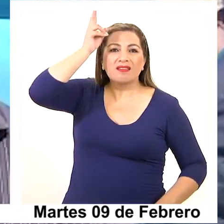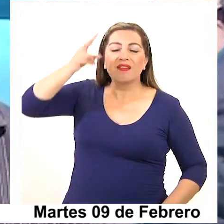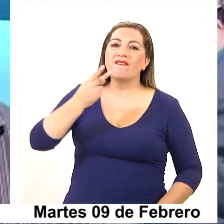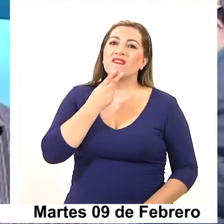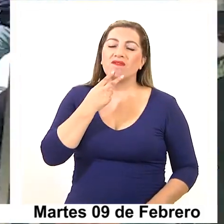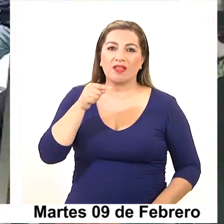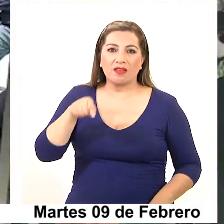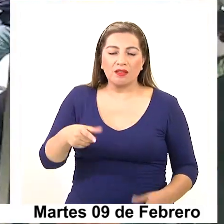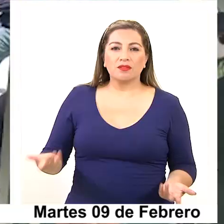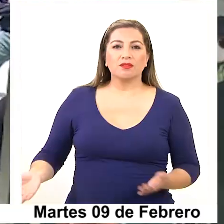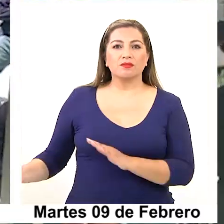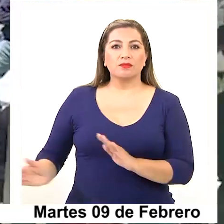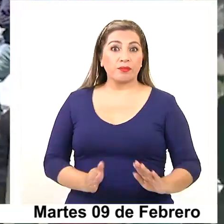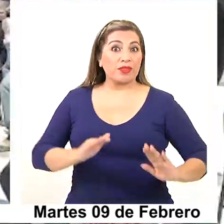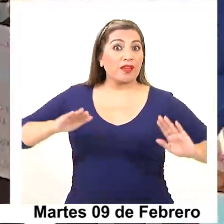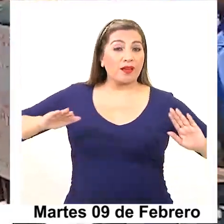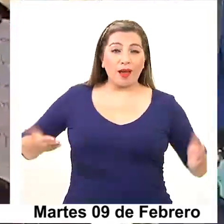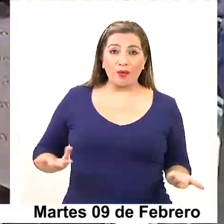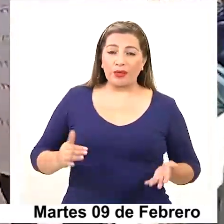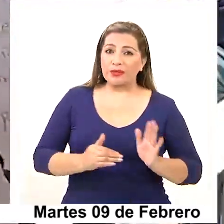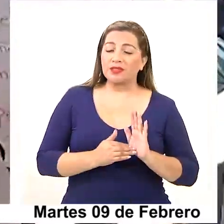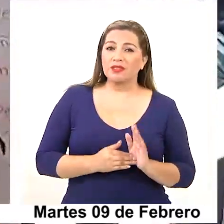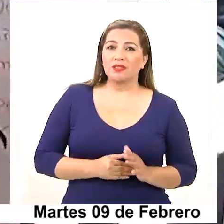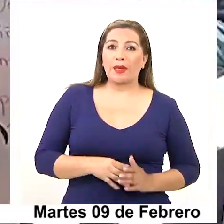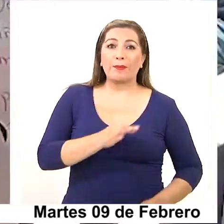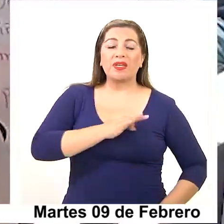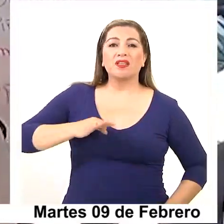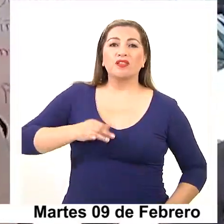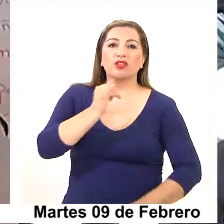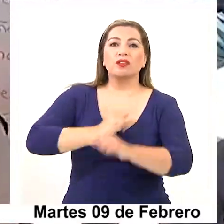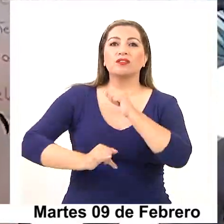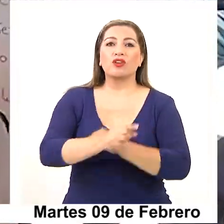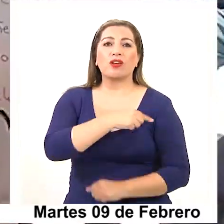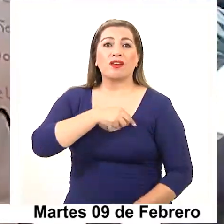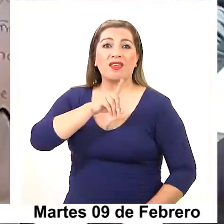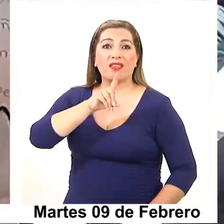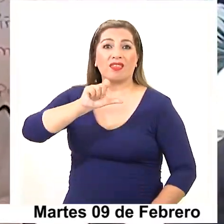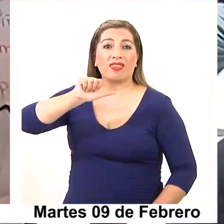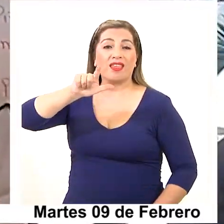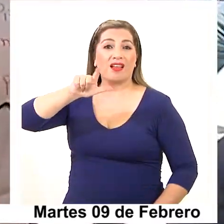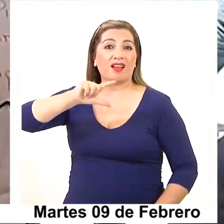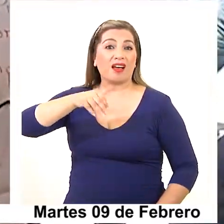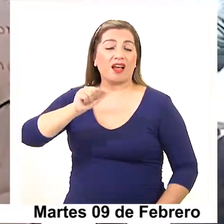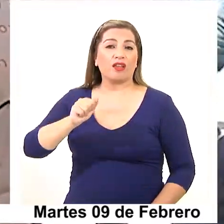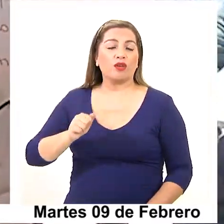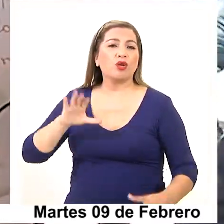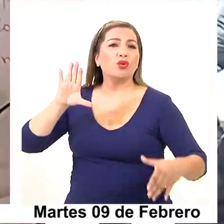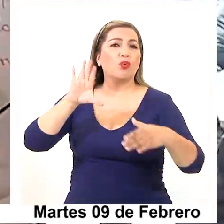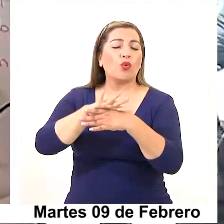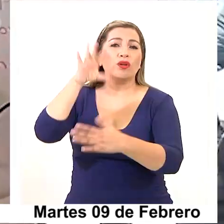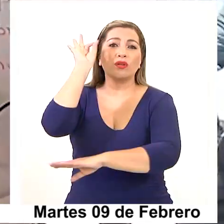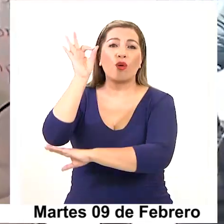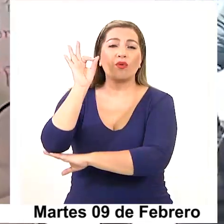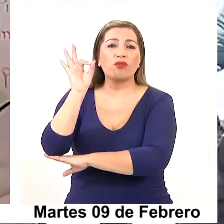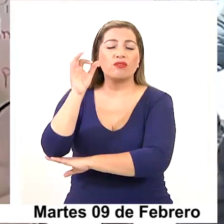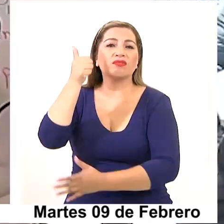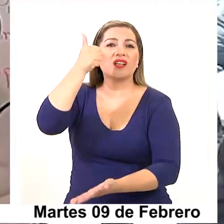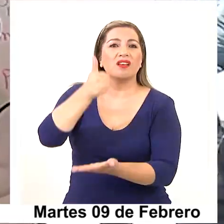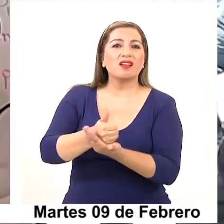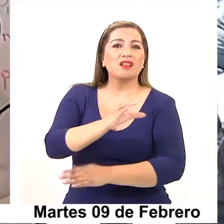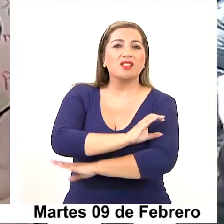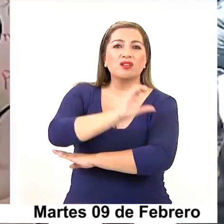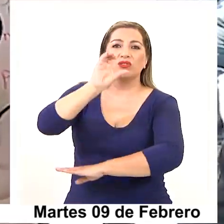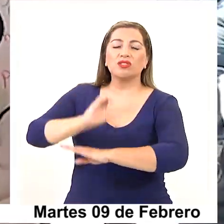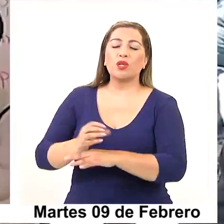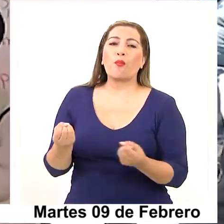la comuna Colchane. Por ahora se descarta que el ministro del Interior, Rodrigo Delgado, se reúna con el alcalde de Colchane, esto